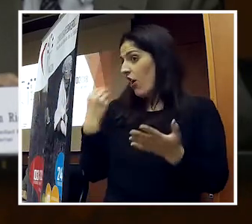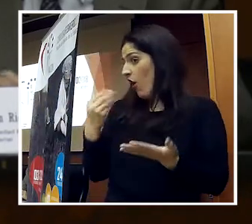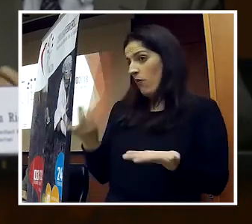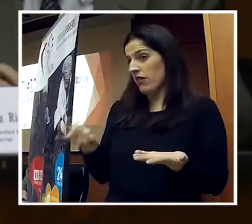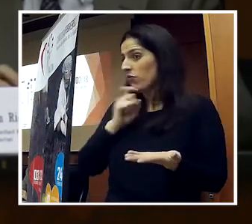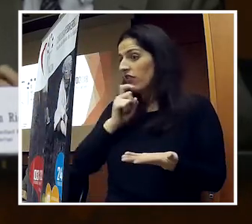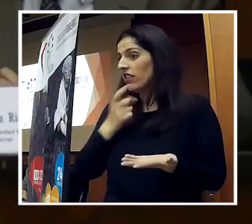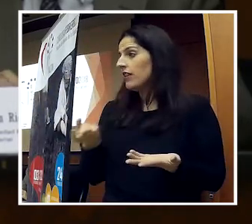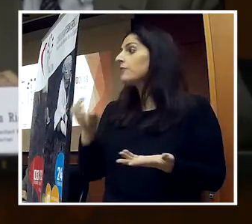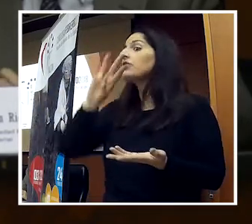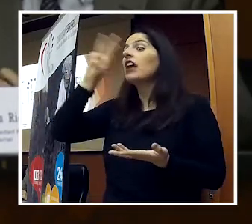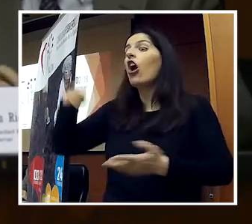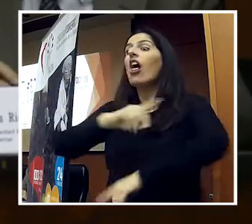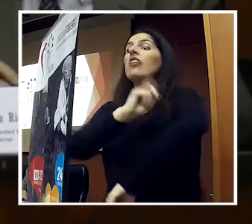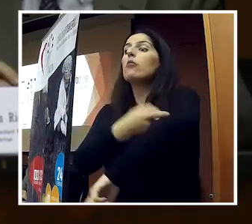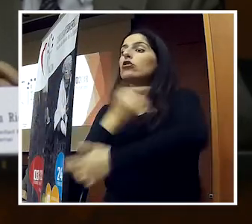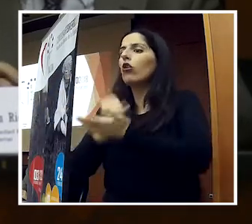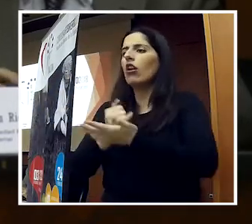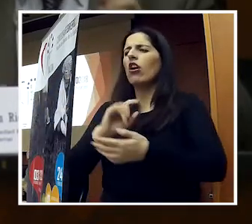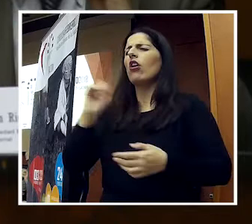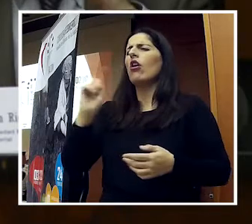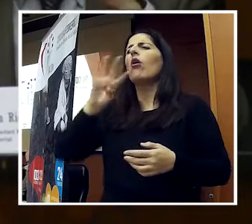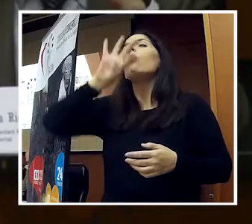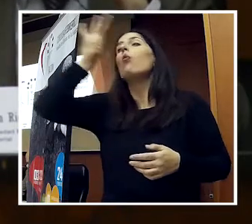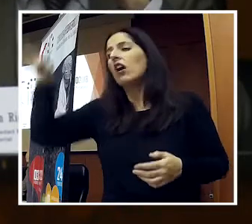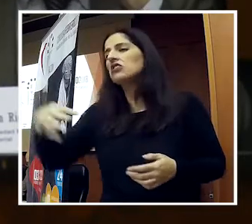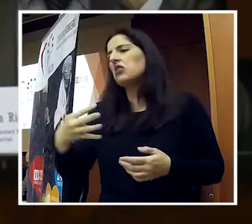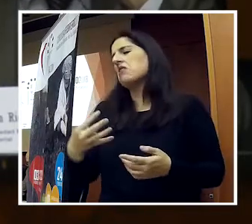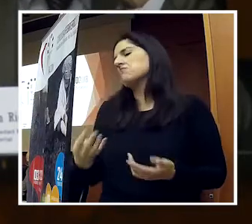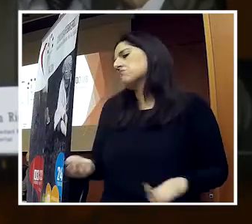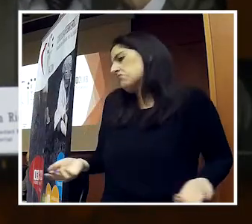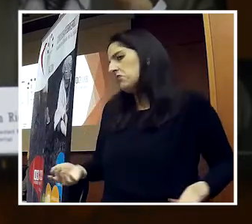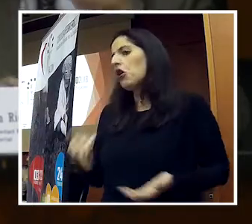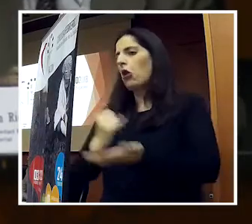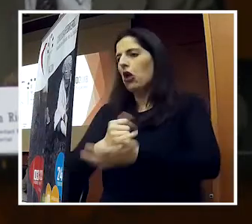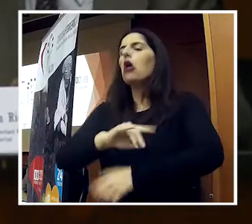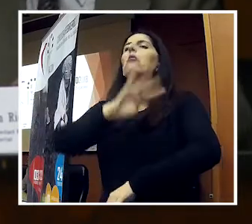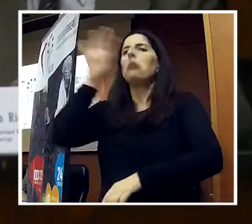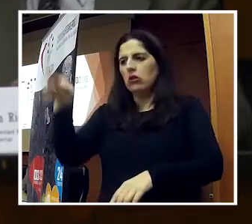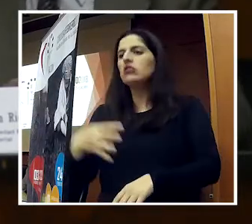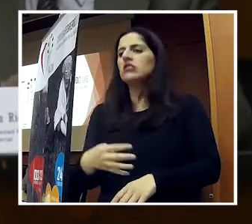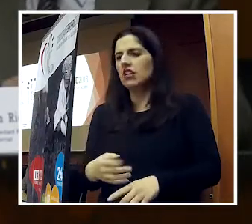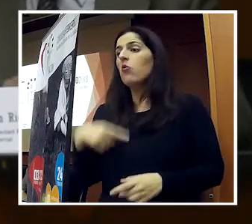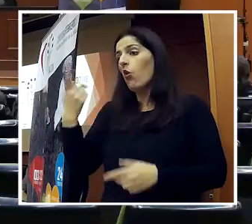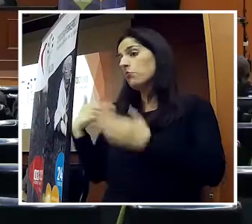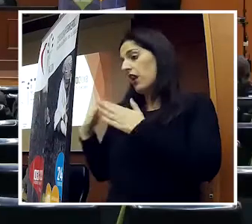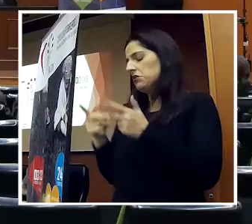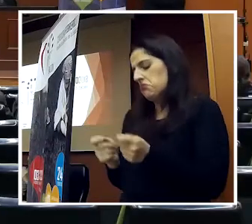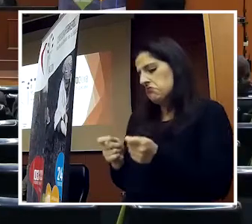horas de deporte en el colegio haya 4, realmente los niños lo que van a tener es 4 horas de maquinita en lugar de